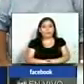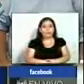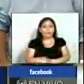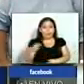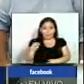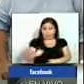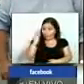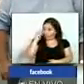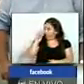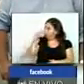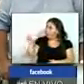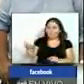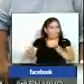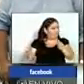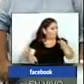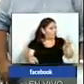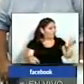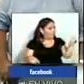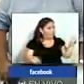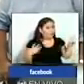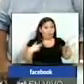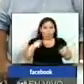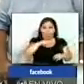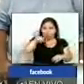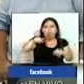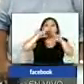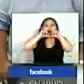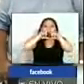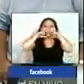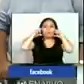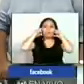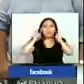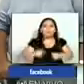que pueden Ver a su alrededor No hay nadie Que no tenga Una mascarilla O máscara